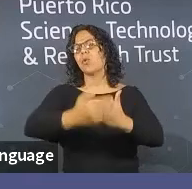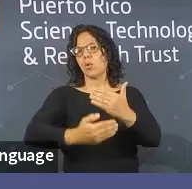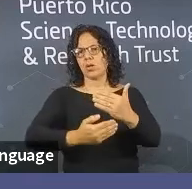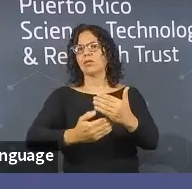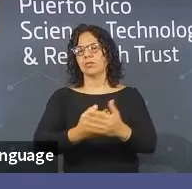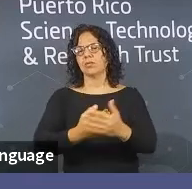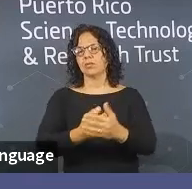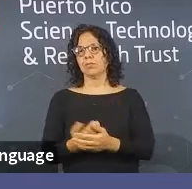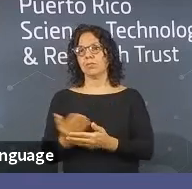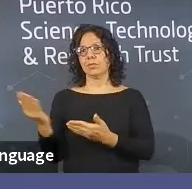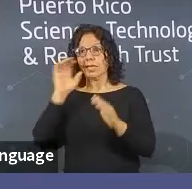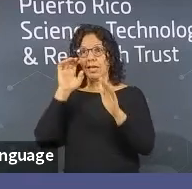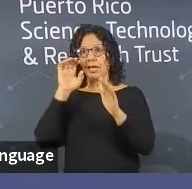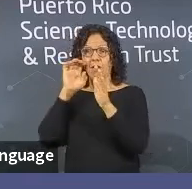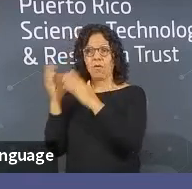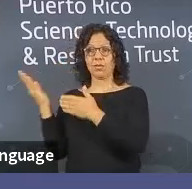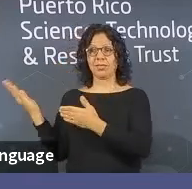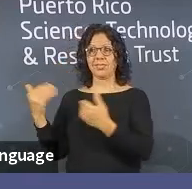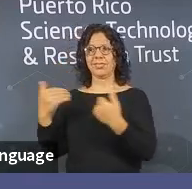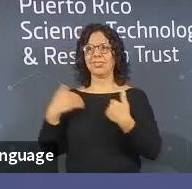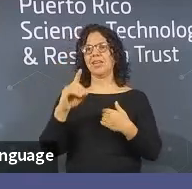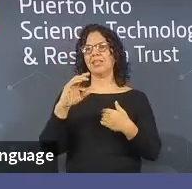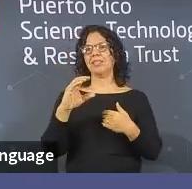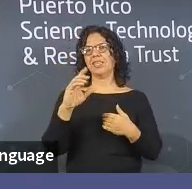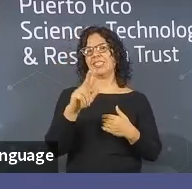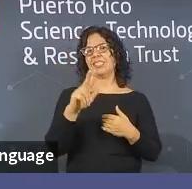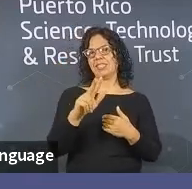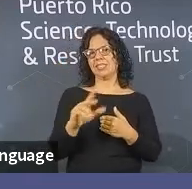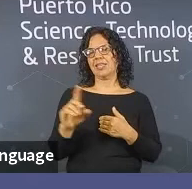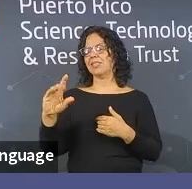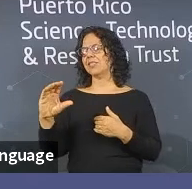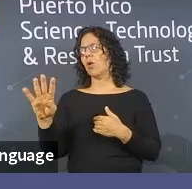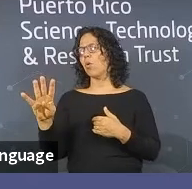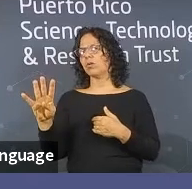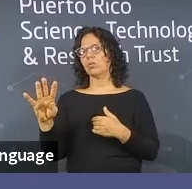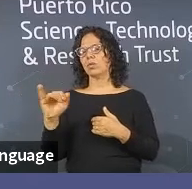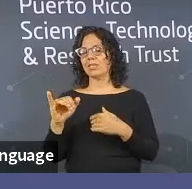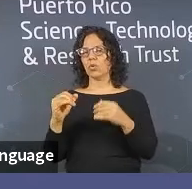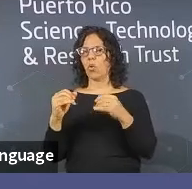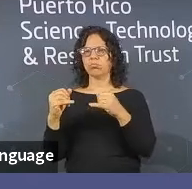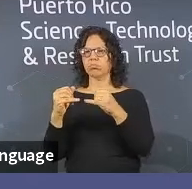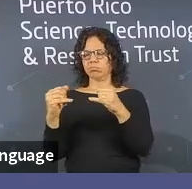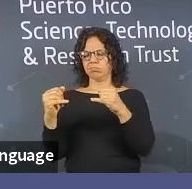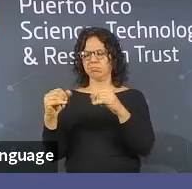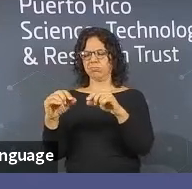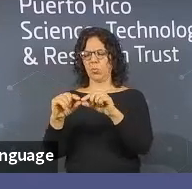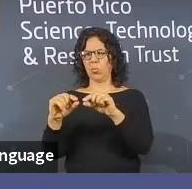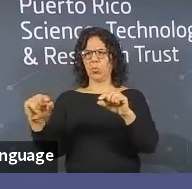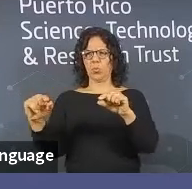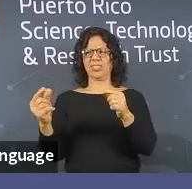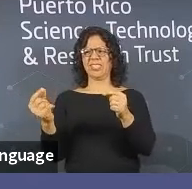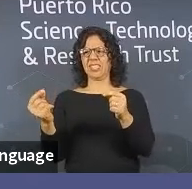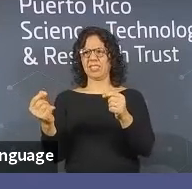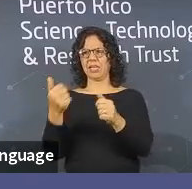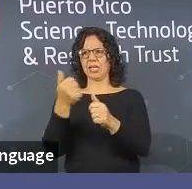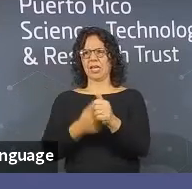tienen el DC3, DC4, que es un filamento que lo que hace es contraerse cada vez que